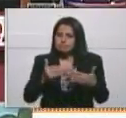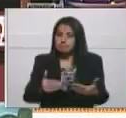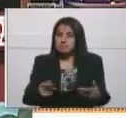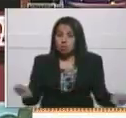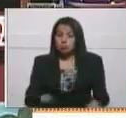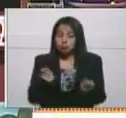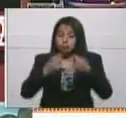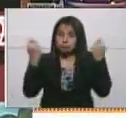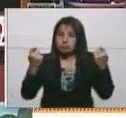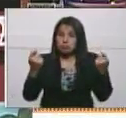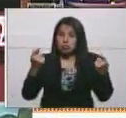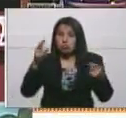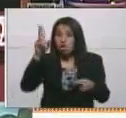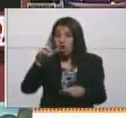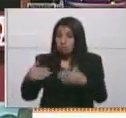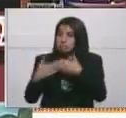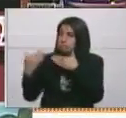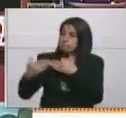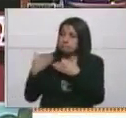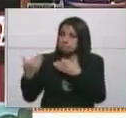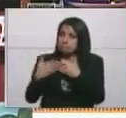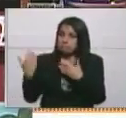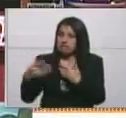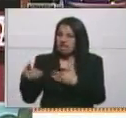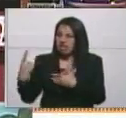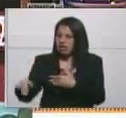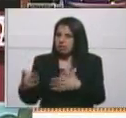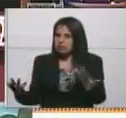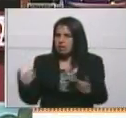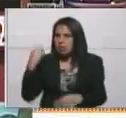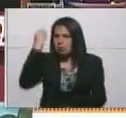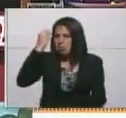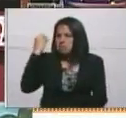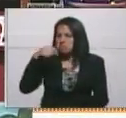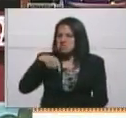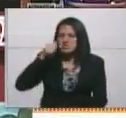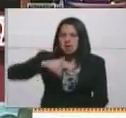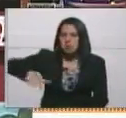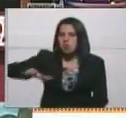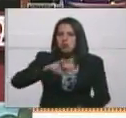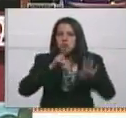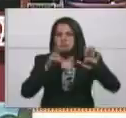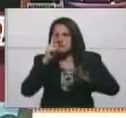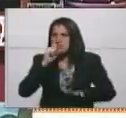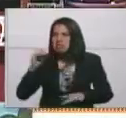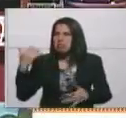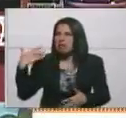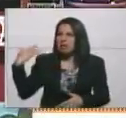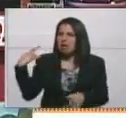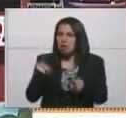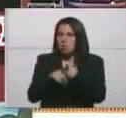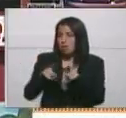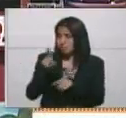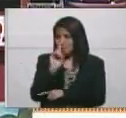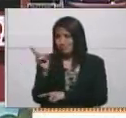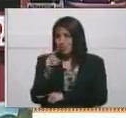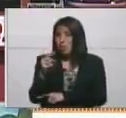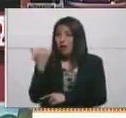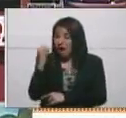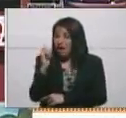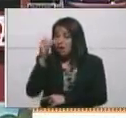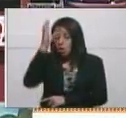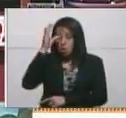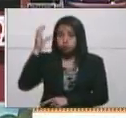días es acosado. Porque la derecha cree que este es el pueblo de los años 70. No, aquí hay conciencia y aquí hay una